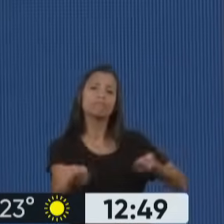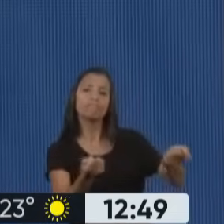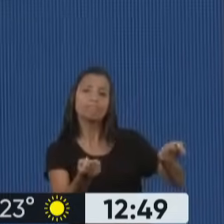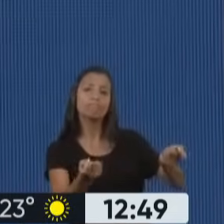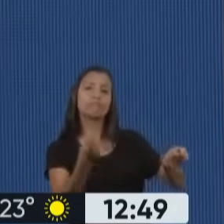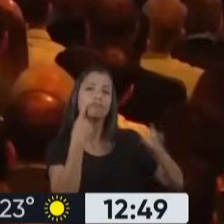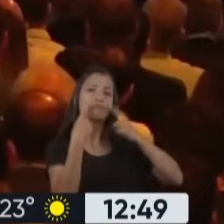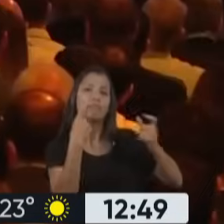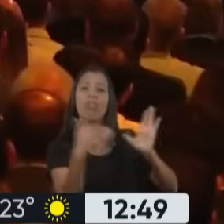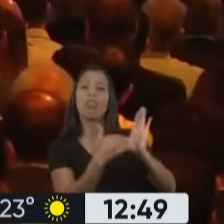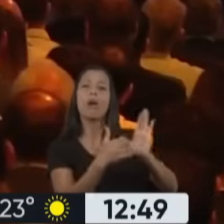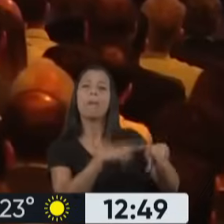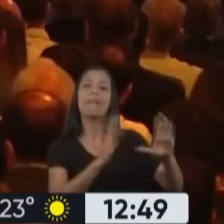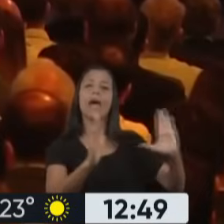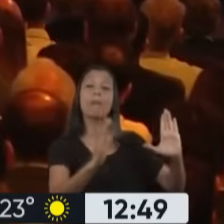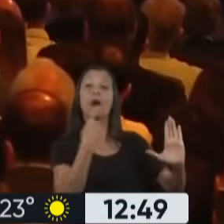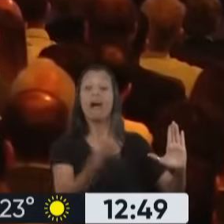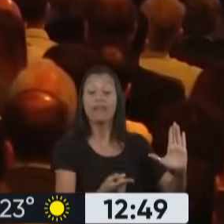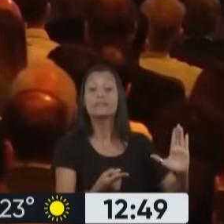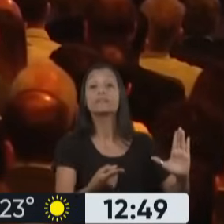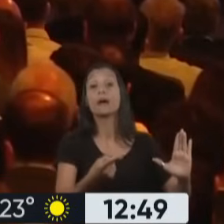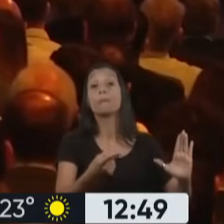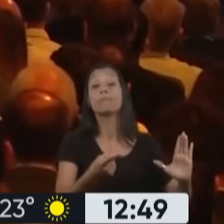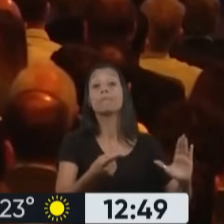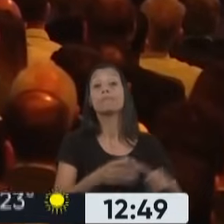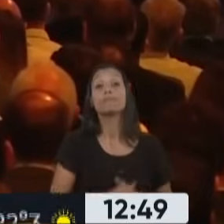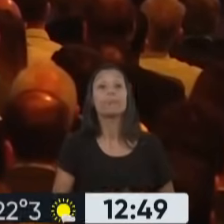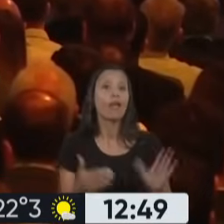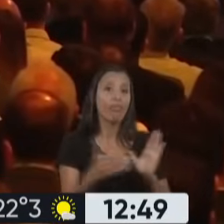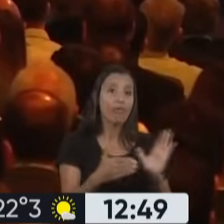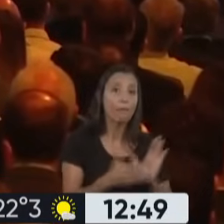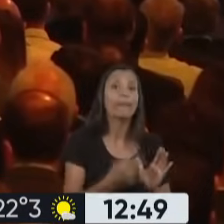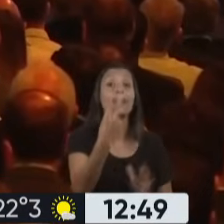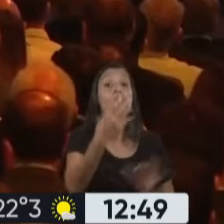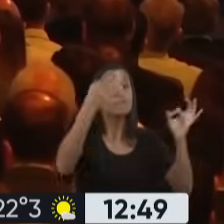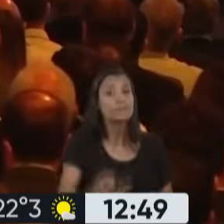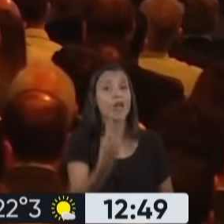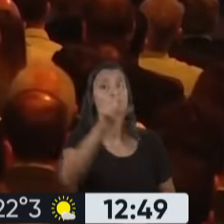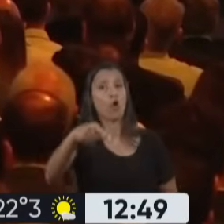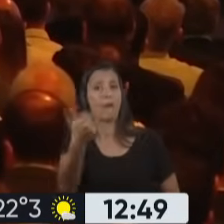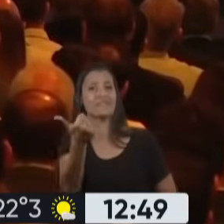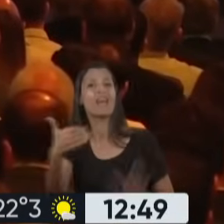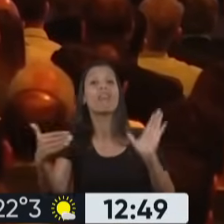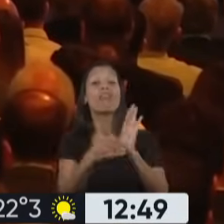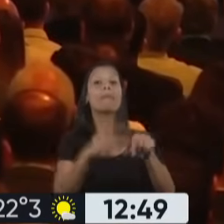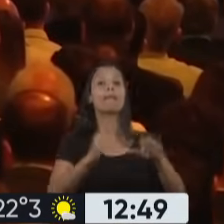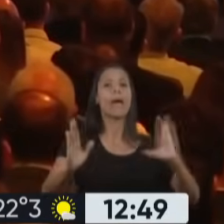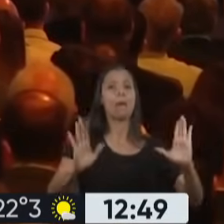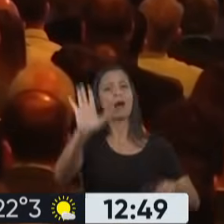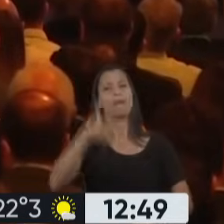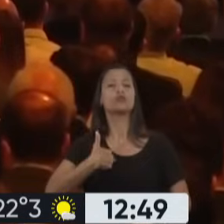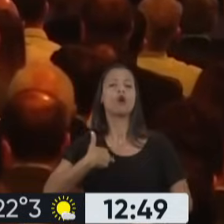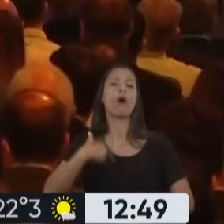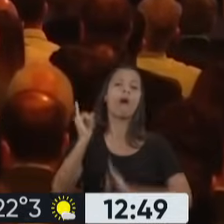Rosada muestra que ese 3,7 corregido por estacionalidad es 2,6. Pero, digamos, yo no vengo acá a